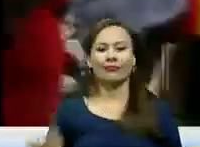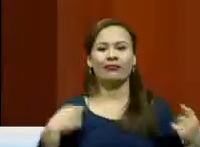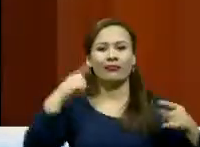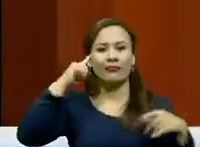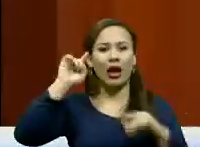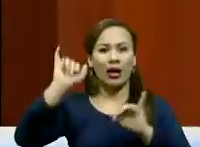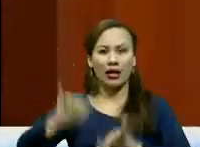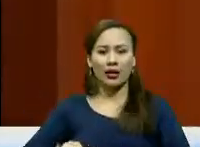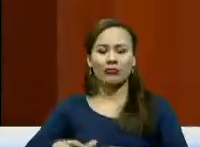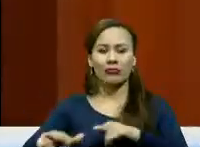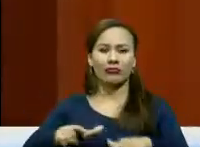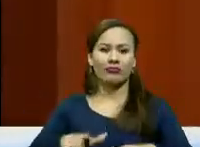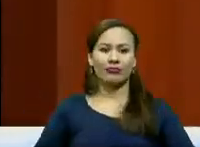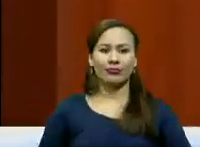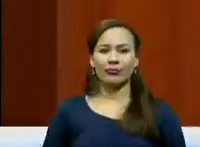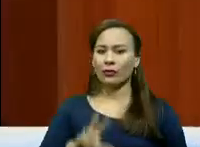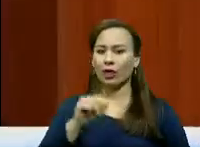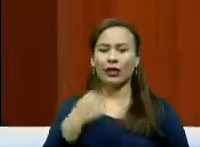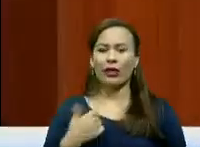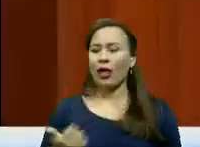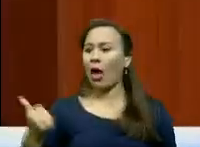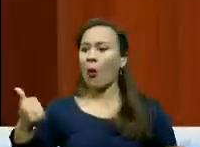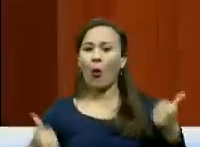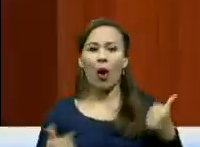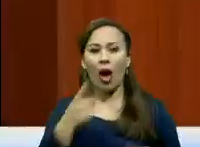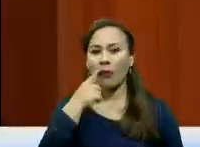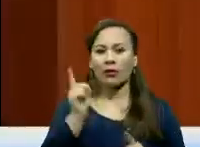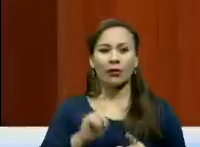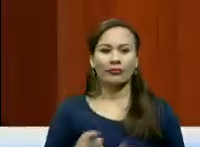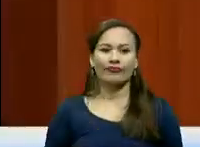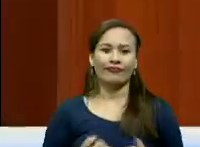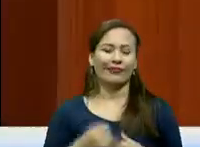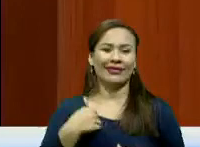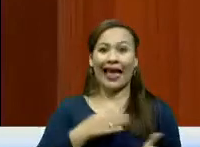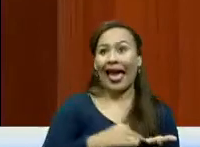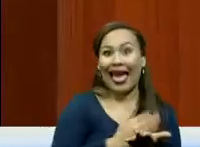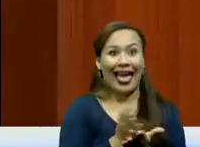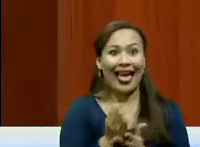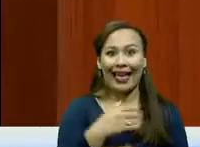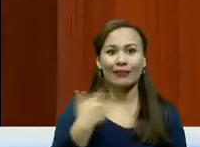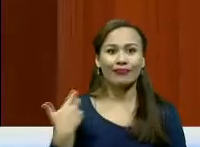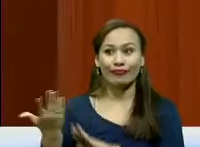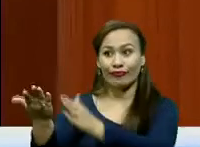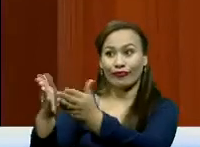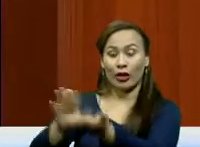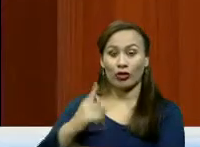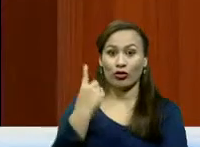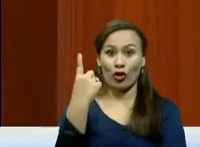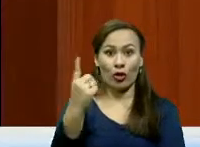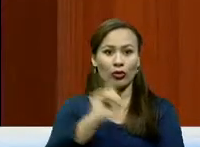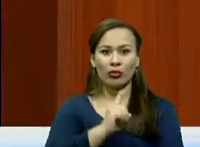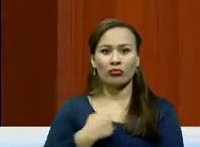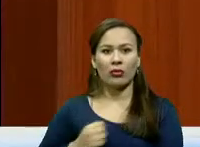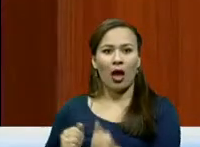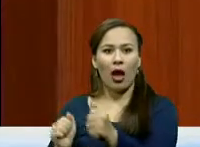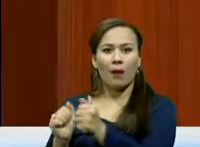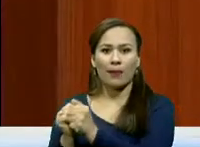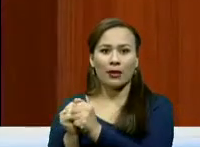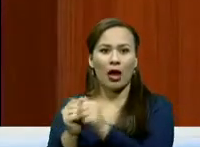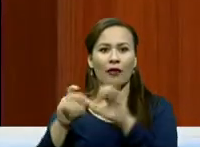momento, en el espacio. O sea, no tenía, era media errante, digamos, porque los soldados no es que salían solos. Ellos iban con